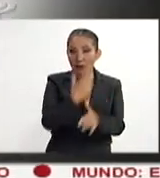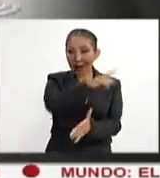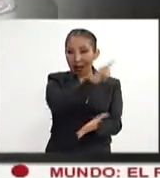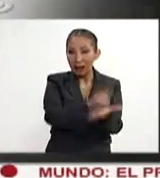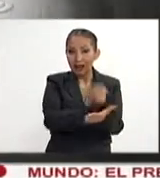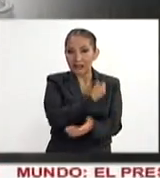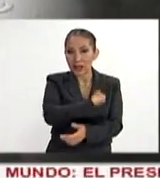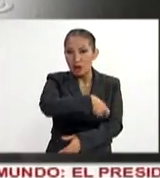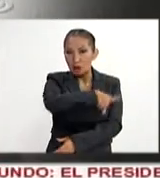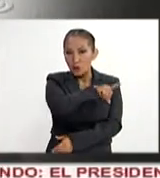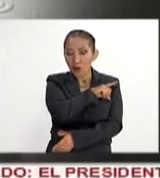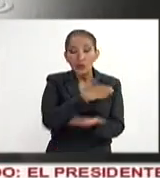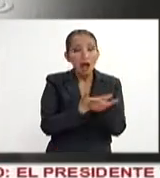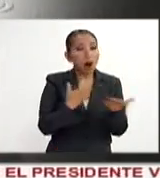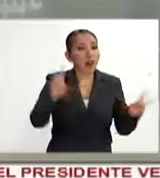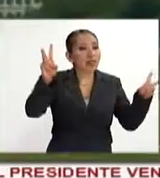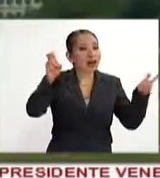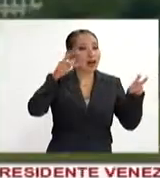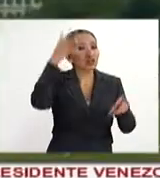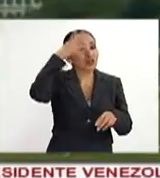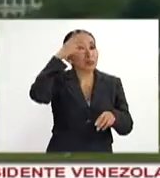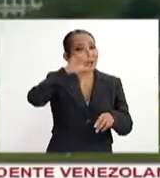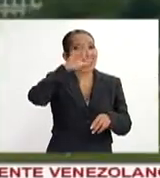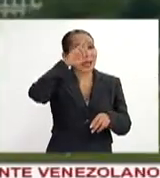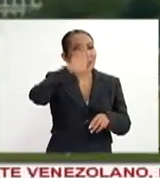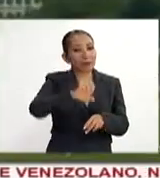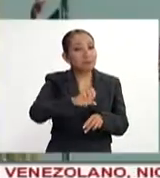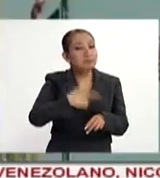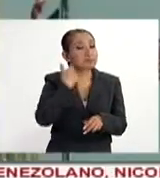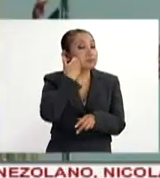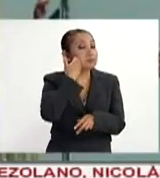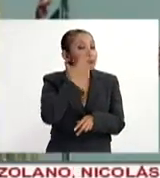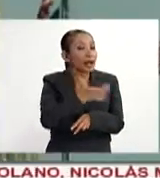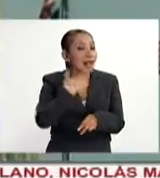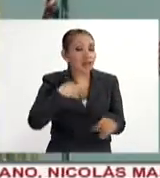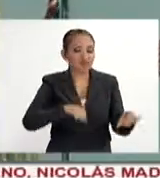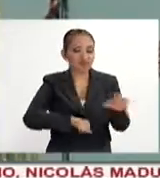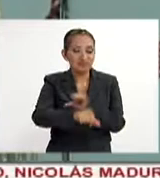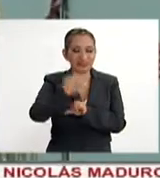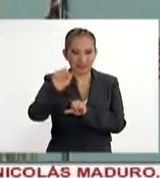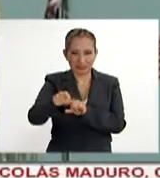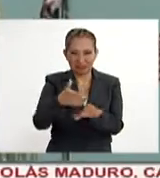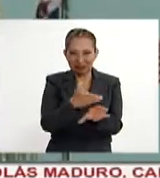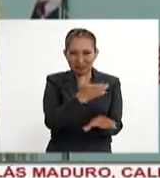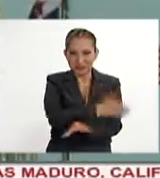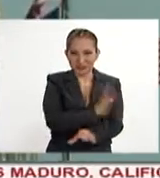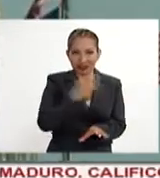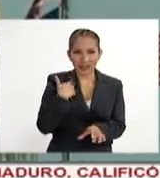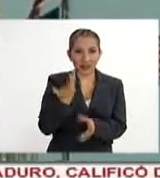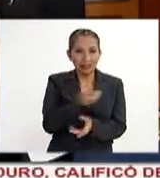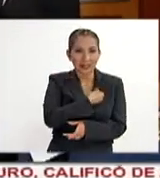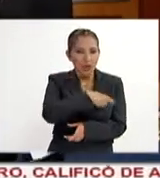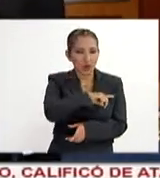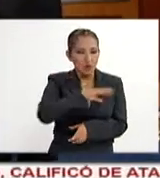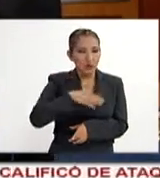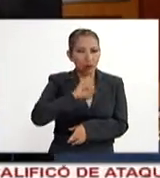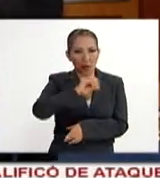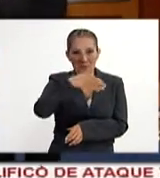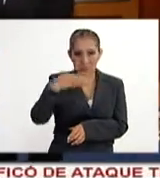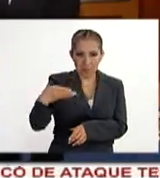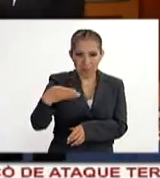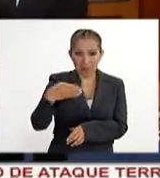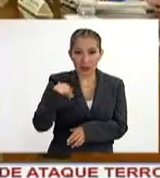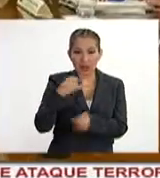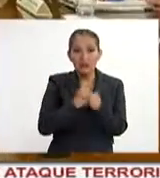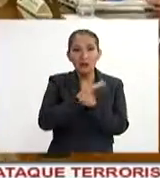ley sanitaria, ahora llamada Trump Care. Se pretende sustituir precisamente a la Obamacare. De acuerdo